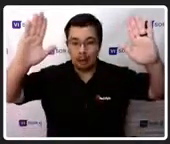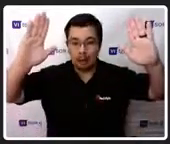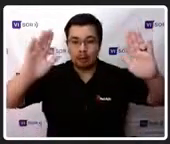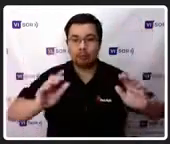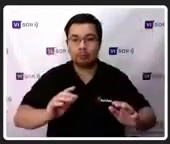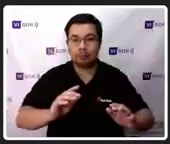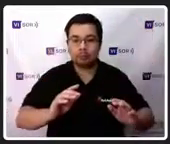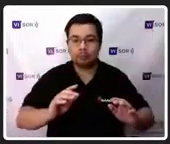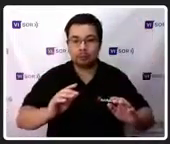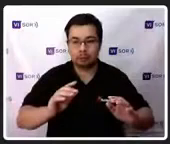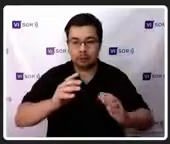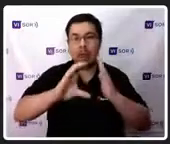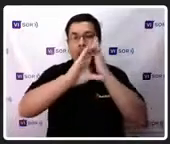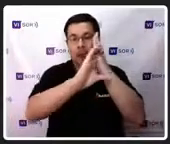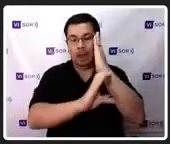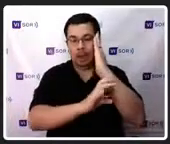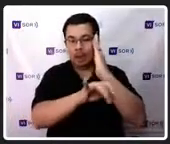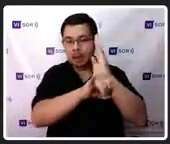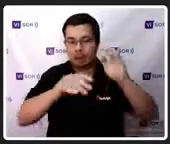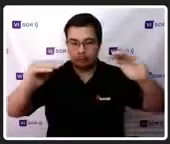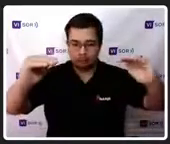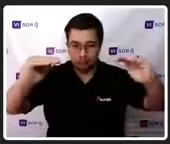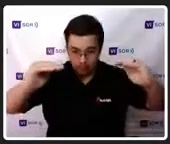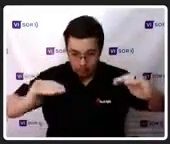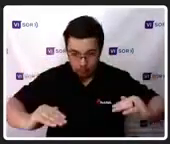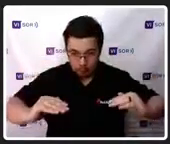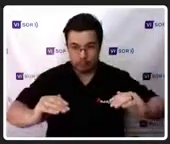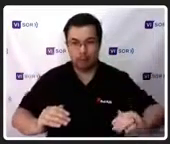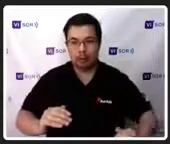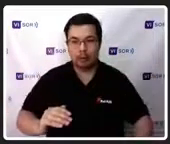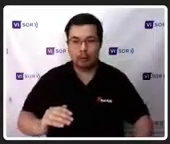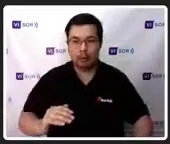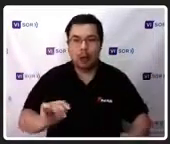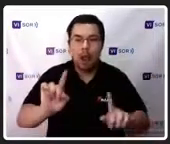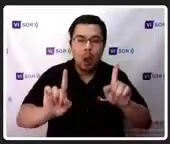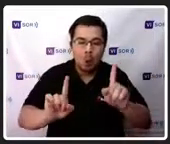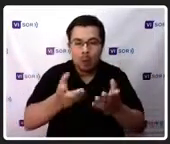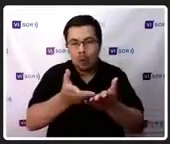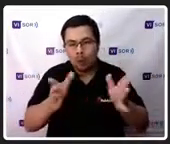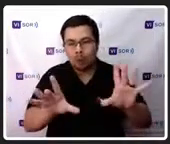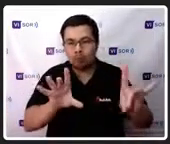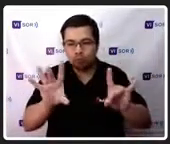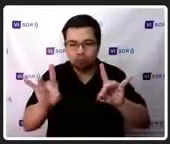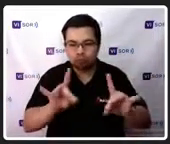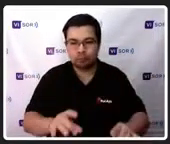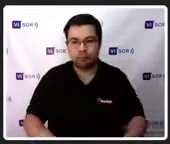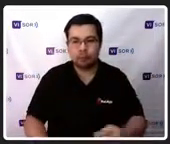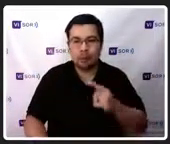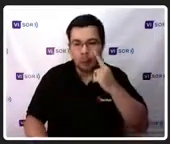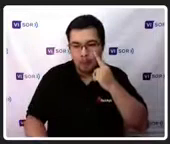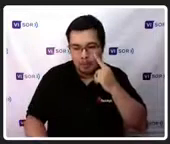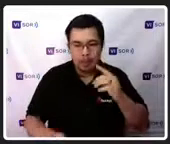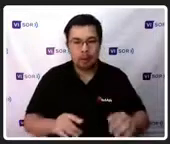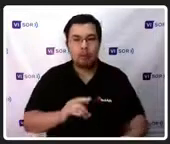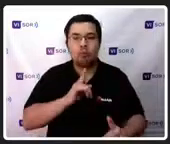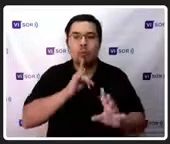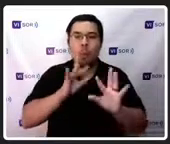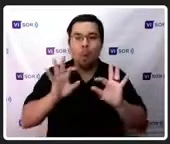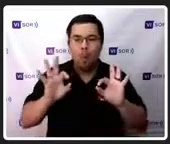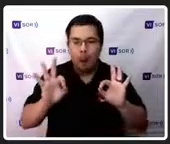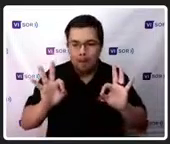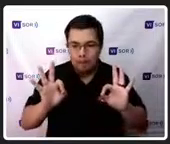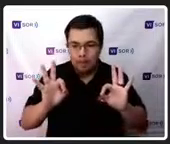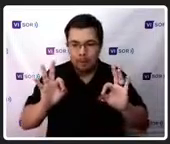conversar respecto de las asignaturas más transversales, ¿ya? Partiendo por las de especialidad. Esto, ¿no es cierto?, acá está el dibujo de la